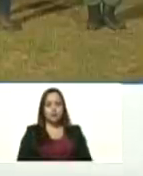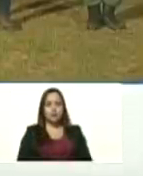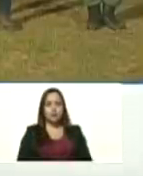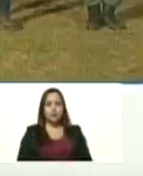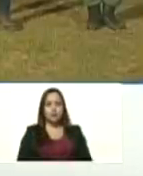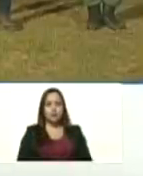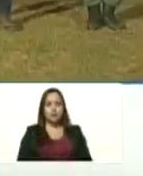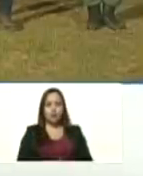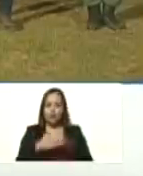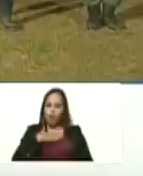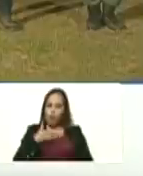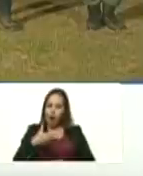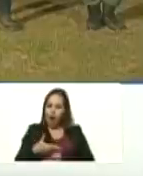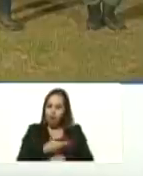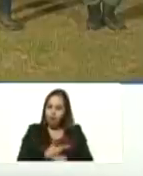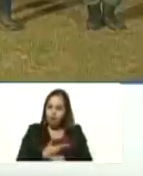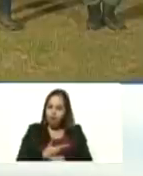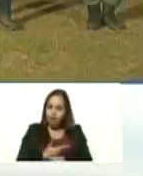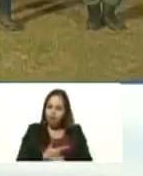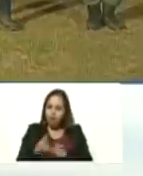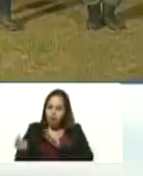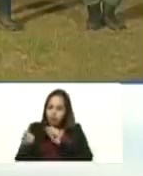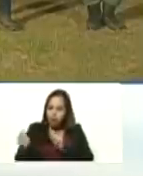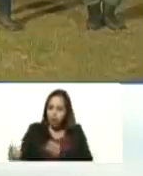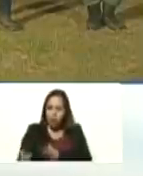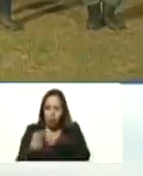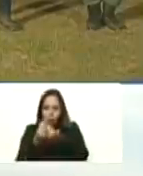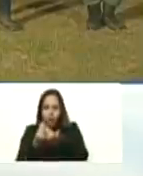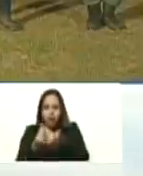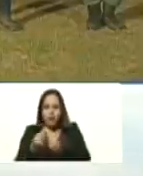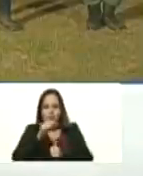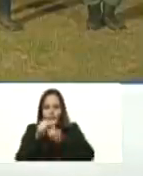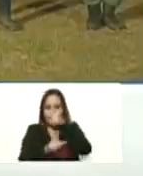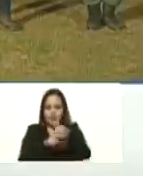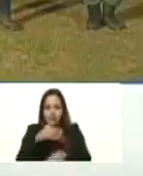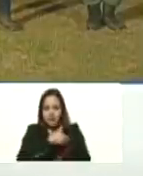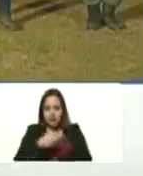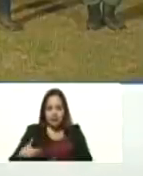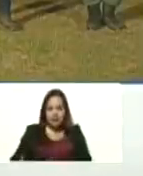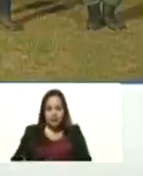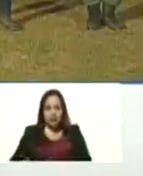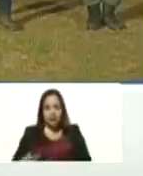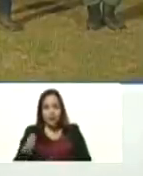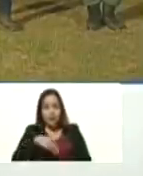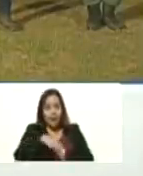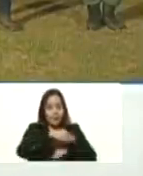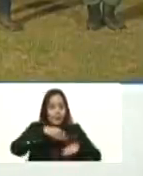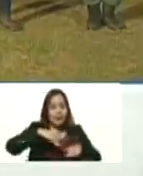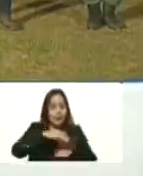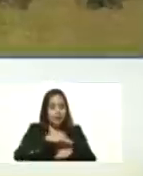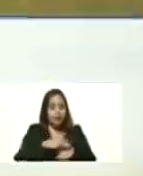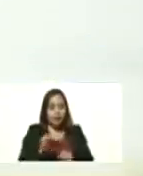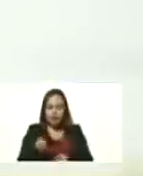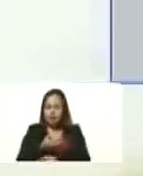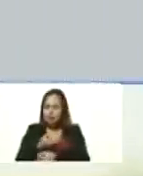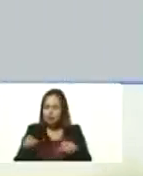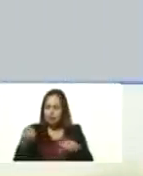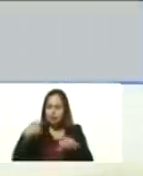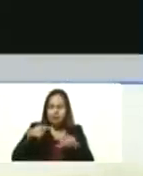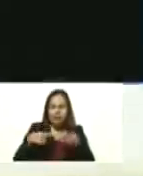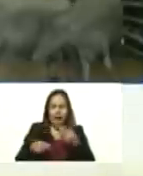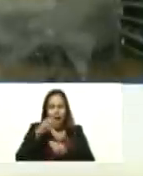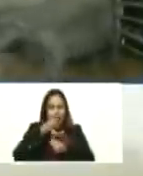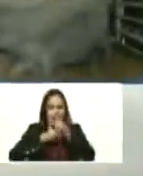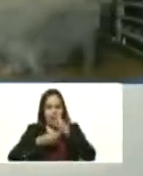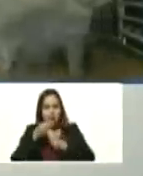yo no estaba comentando a la vicepresidenta al ministro y a los presentes la calidad de los productos